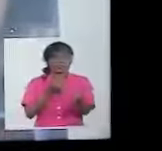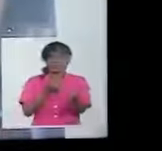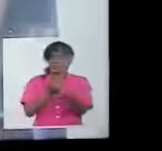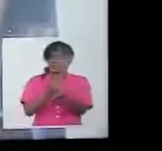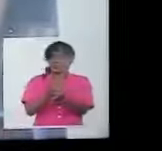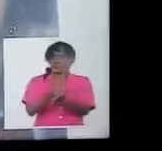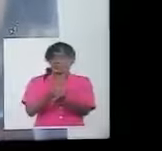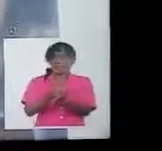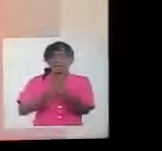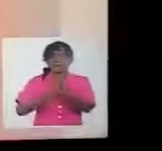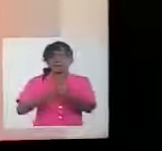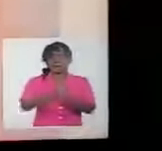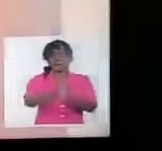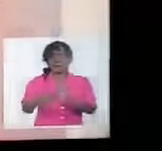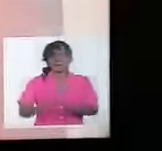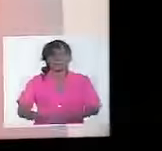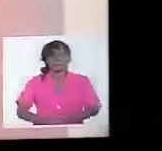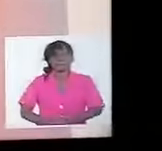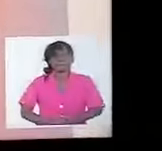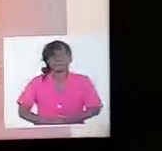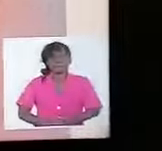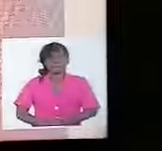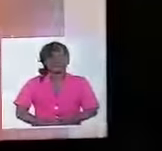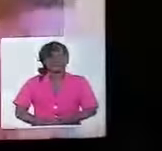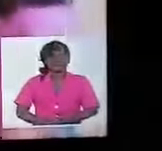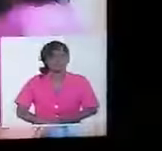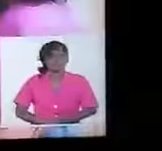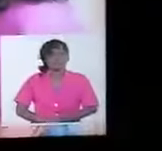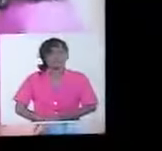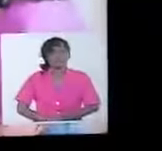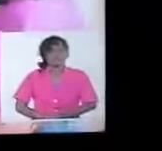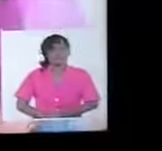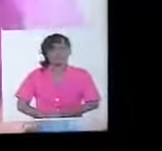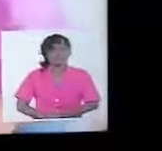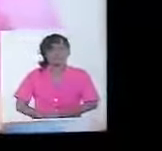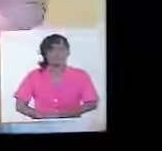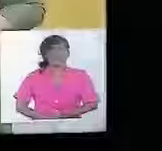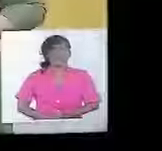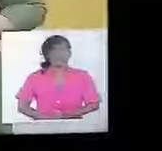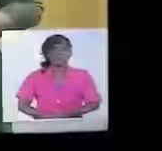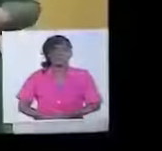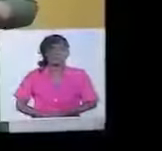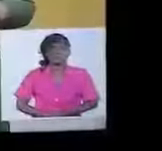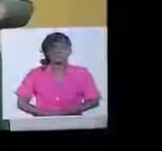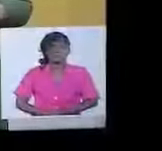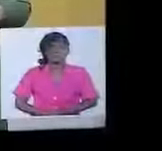hasta el mes próximo. Raúl Nogués, Sistema Informativo de la Televisión Cubana. Y antes de